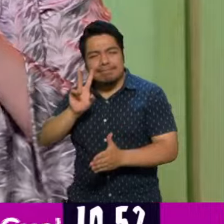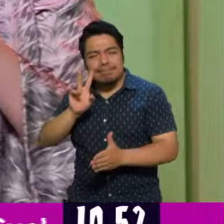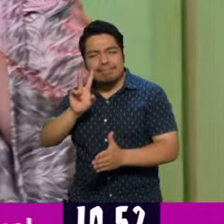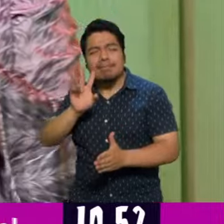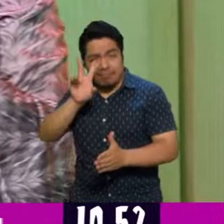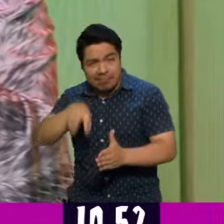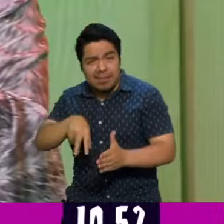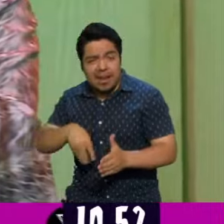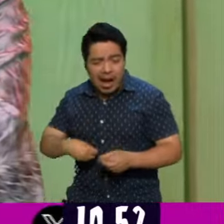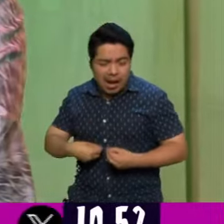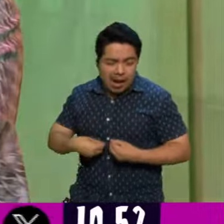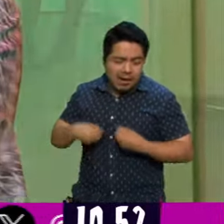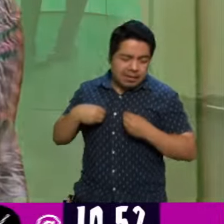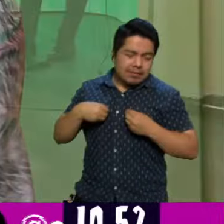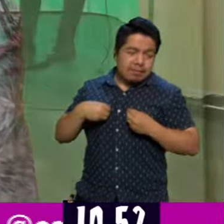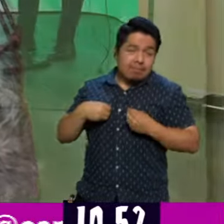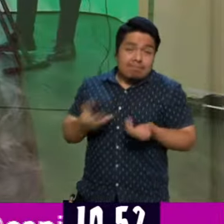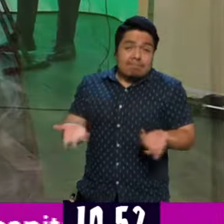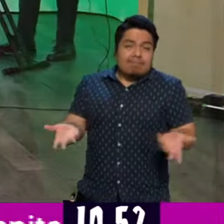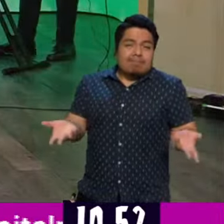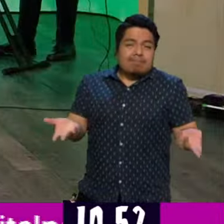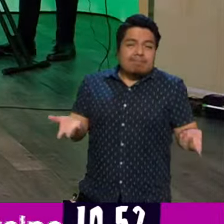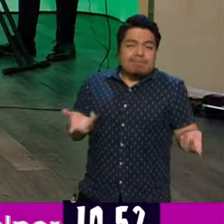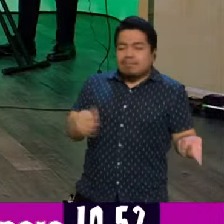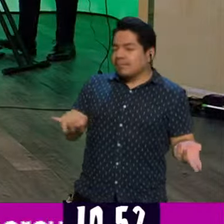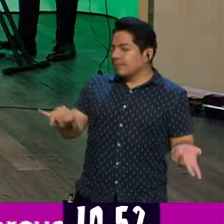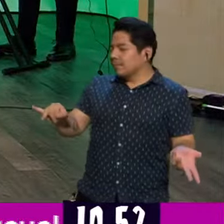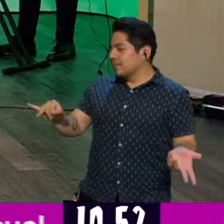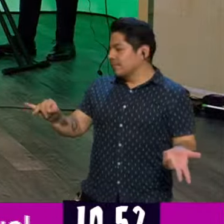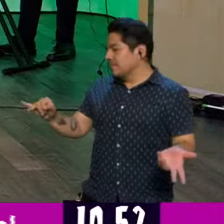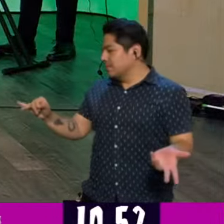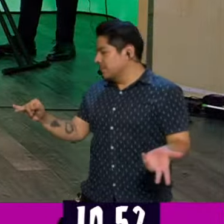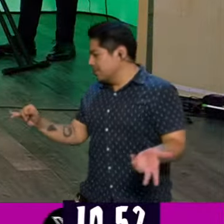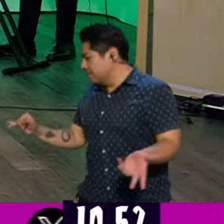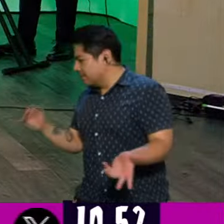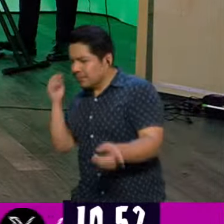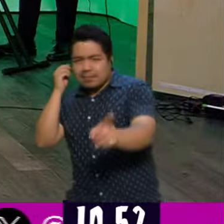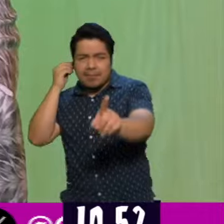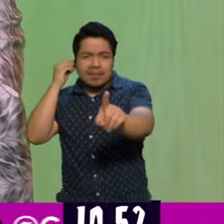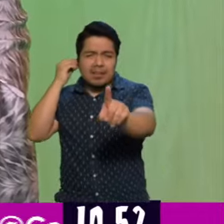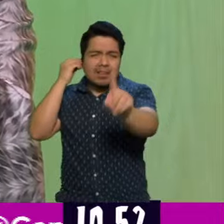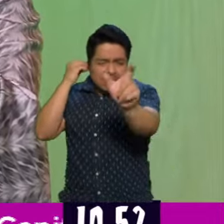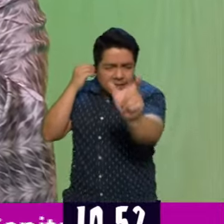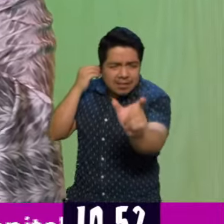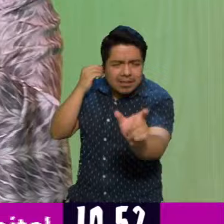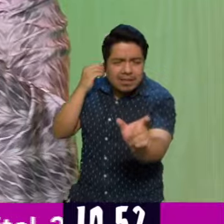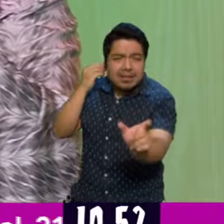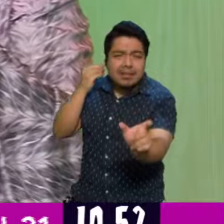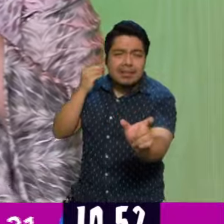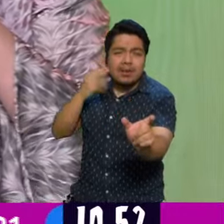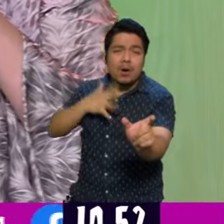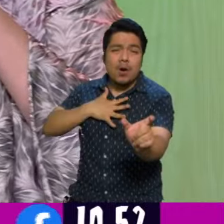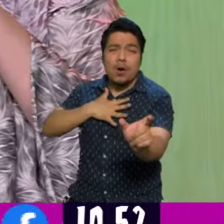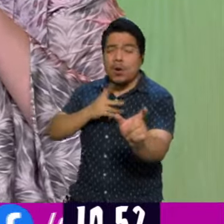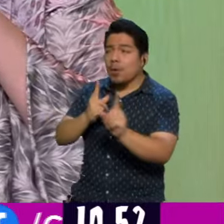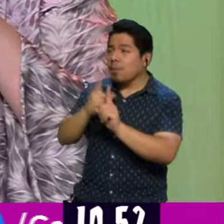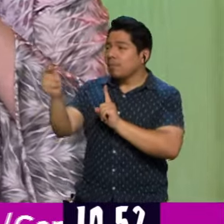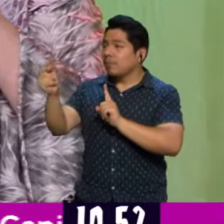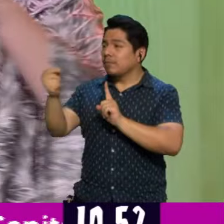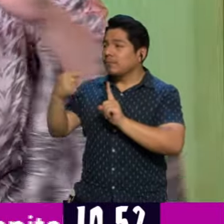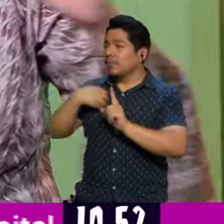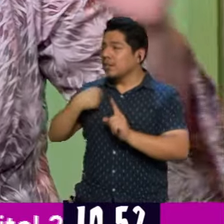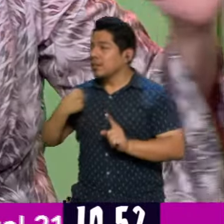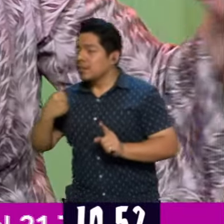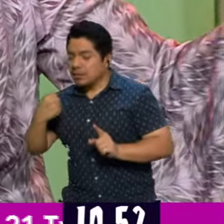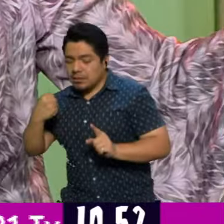la vida es así. Tú te vas y yo